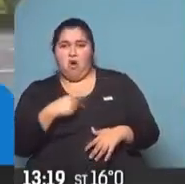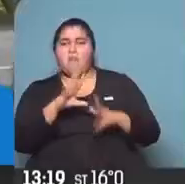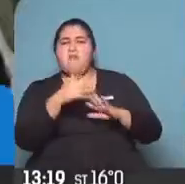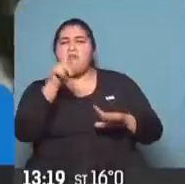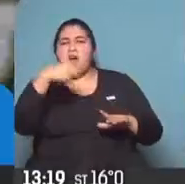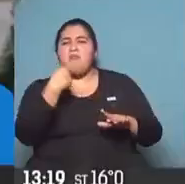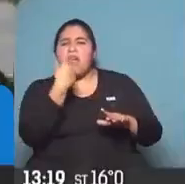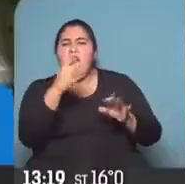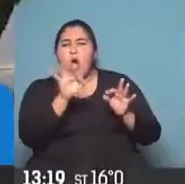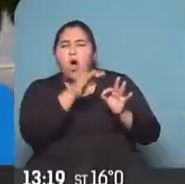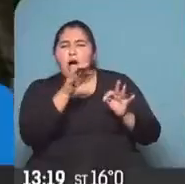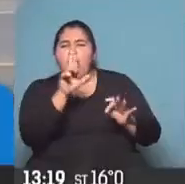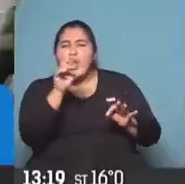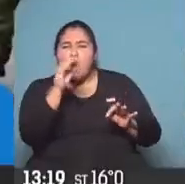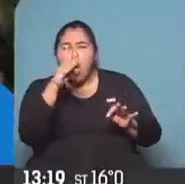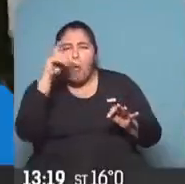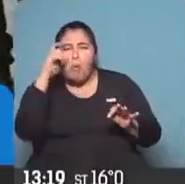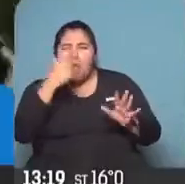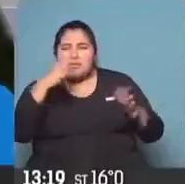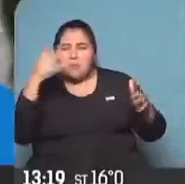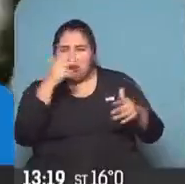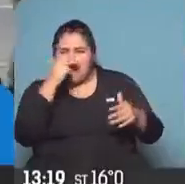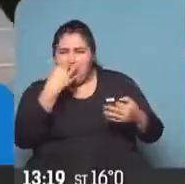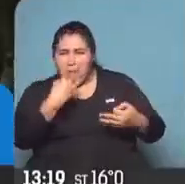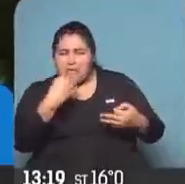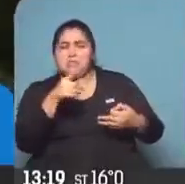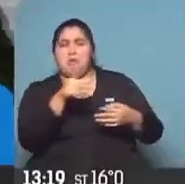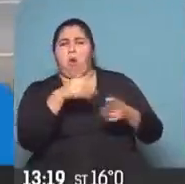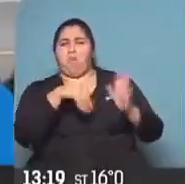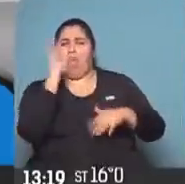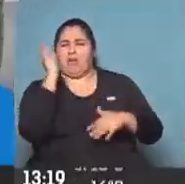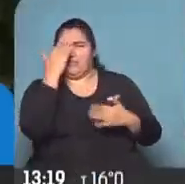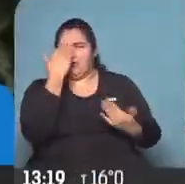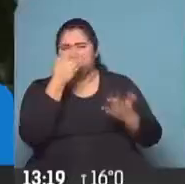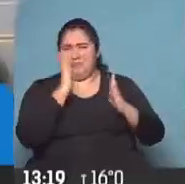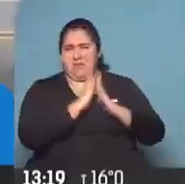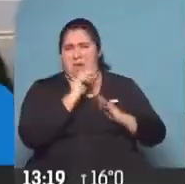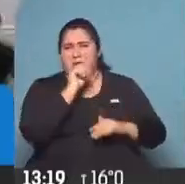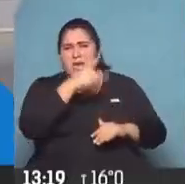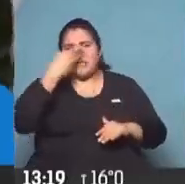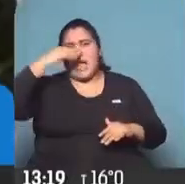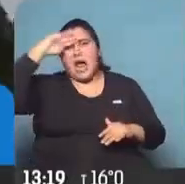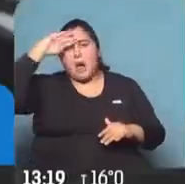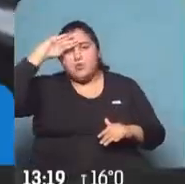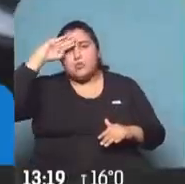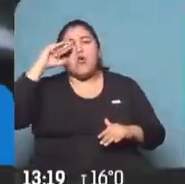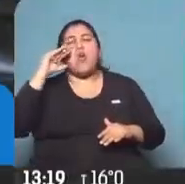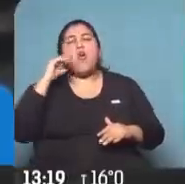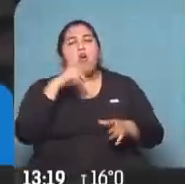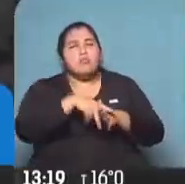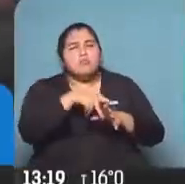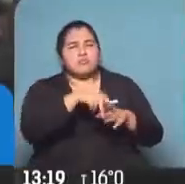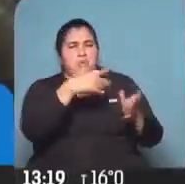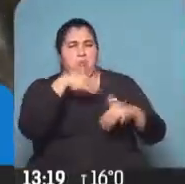simboliza fortaleza y dignidad y su patrono necesarios o general de los cauchos hombre y